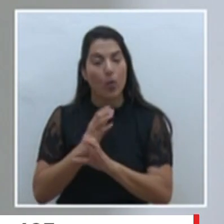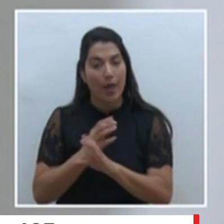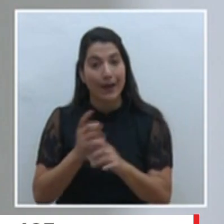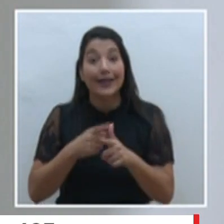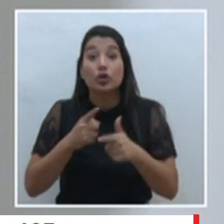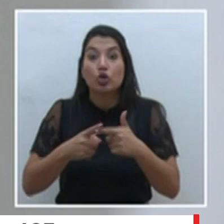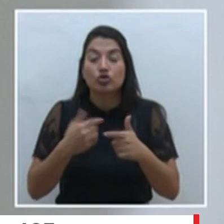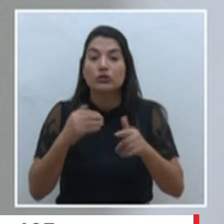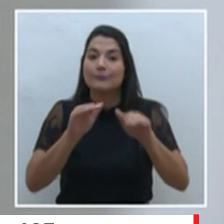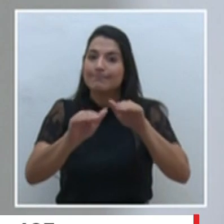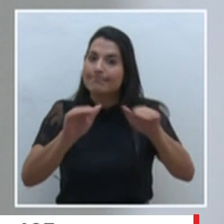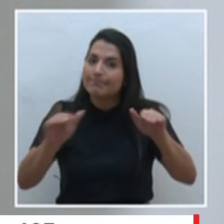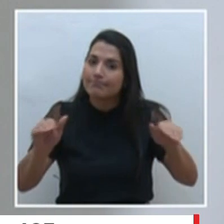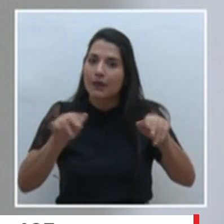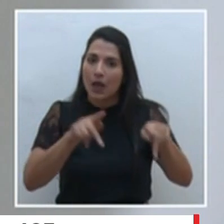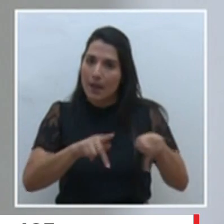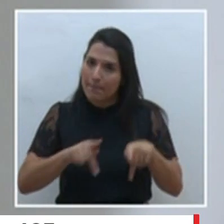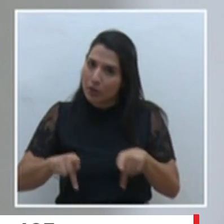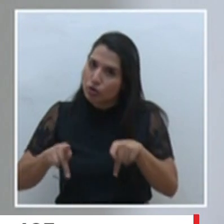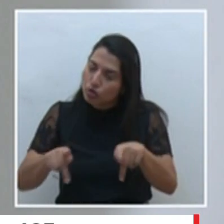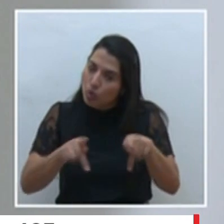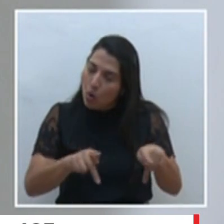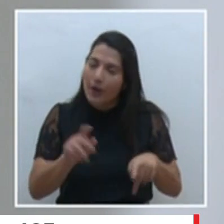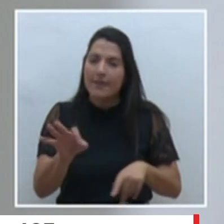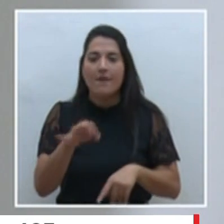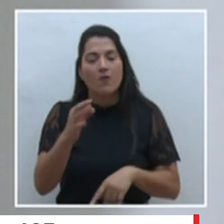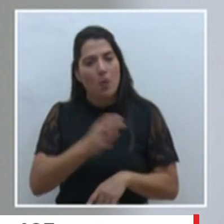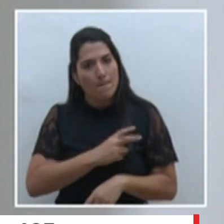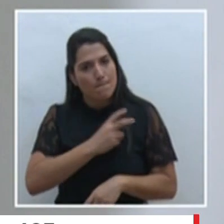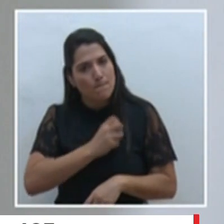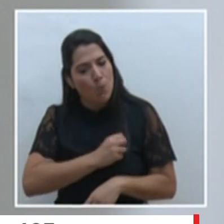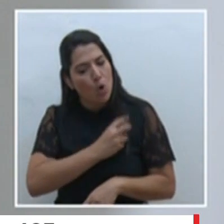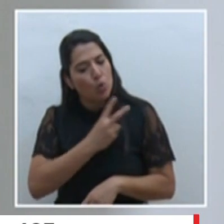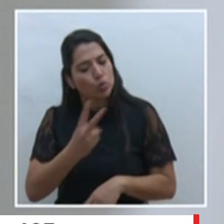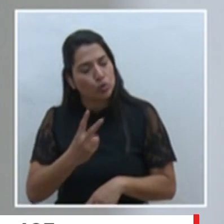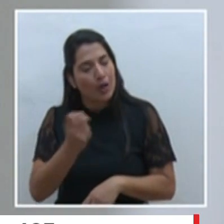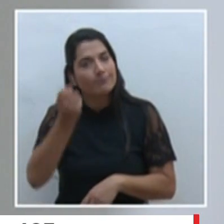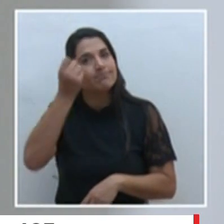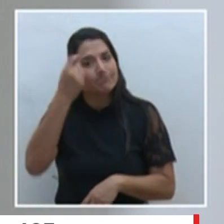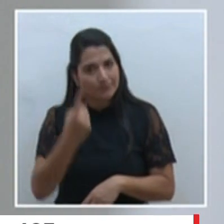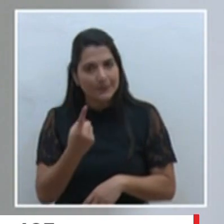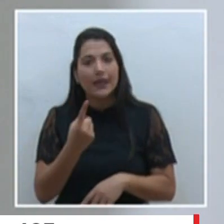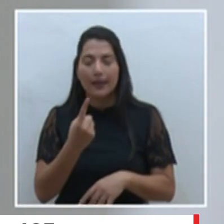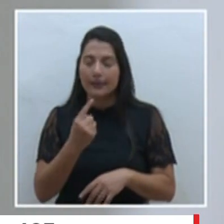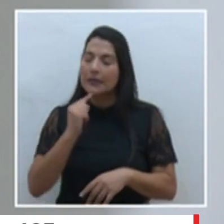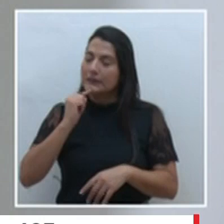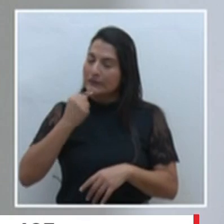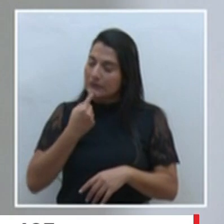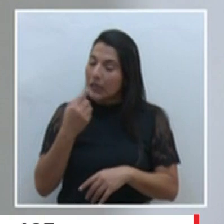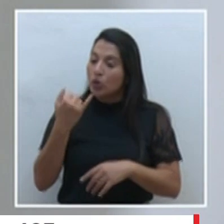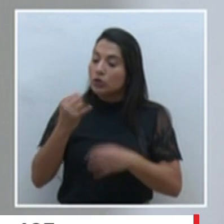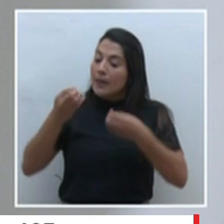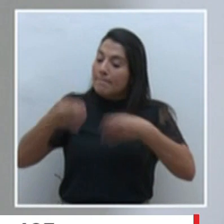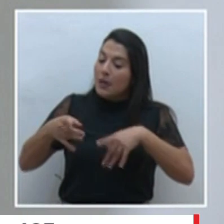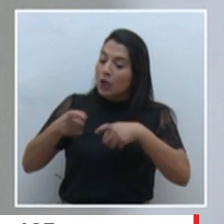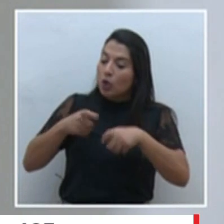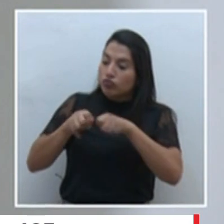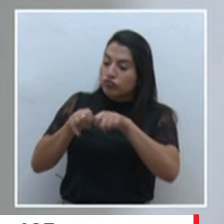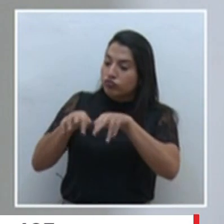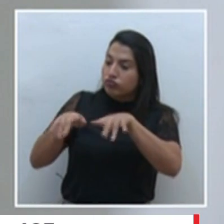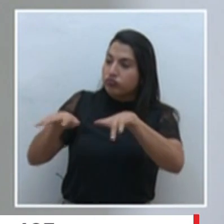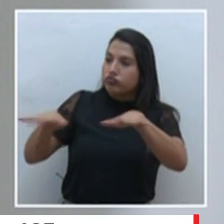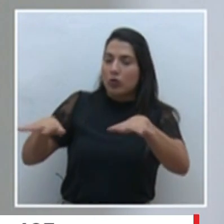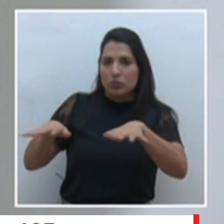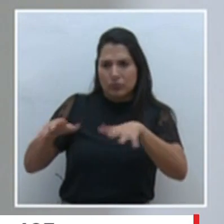llamamos a que la población, pues voluntariamente, entendiendo la gravedad de lo que puede representar una transmisión comunitaria, el montón de personas que pueden terminar en cuidados